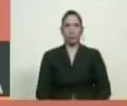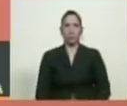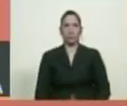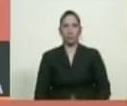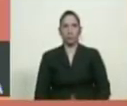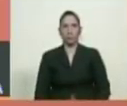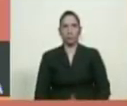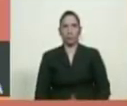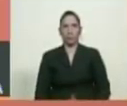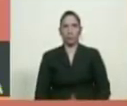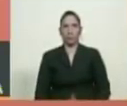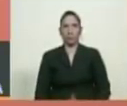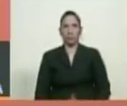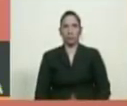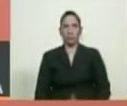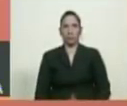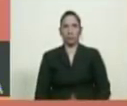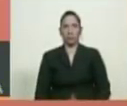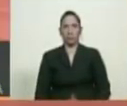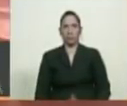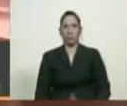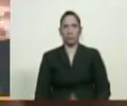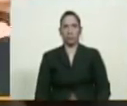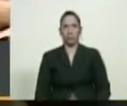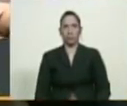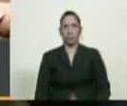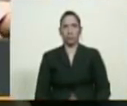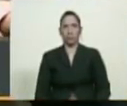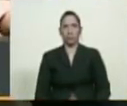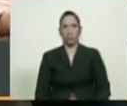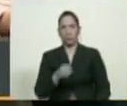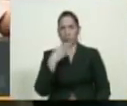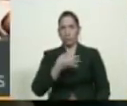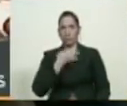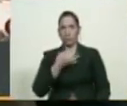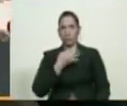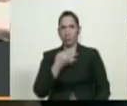Radio, son Cire Luna da Costa. Buenas. ¿Cómo está?